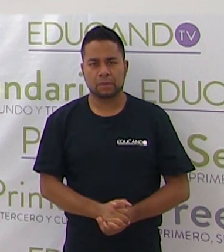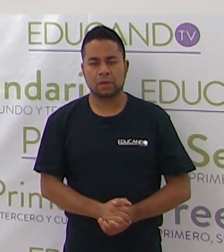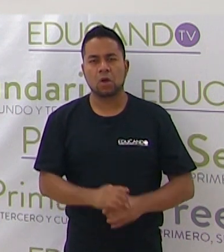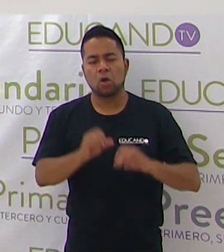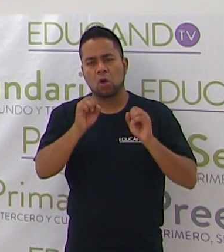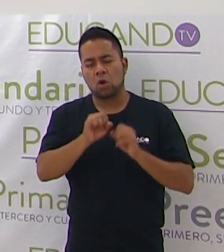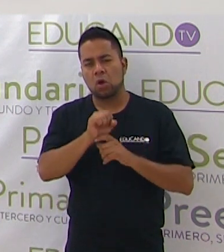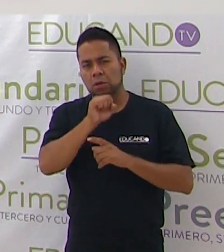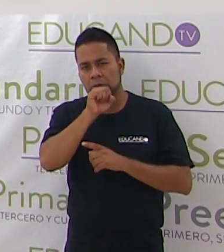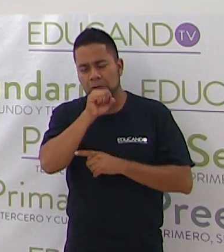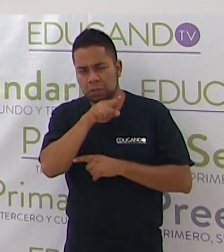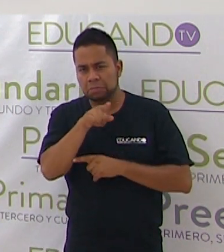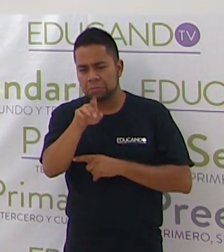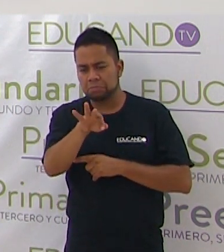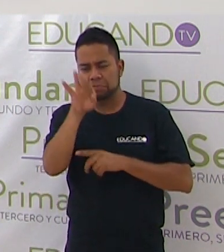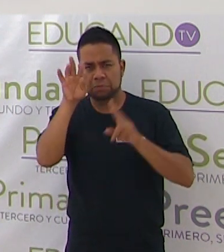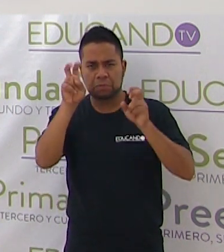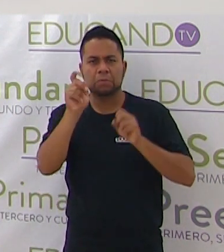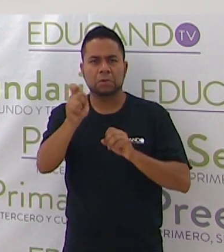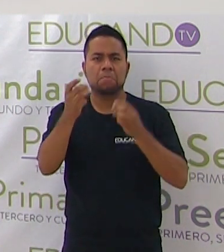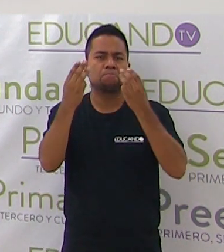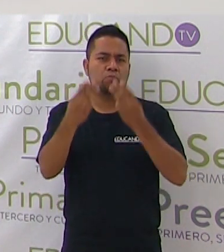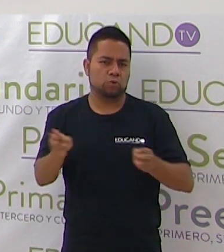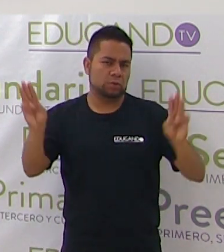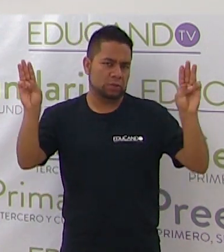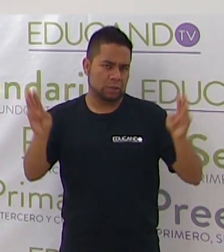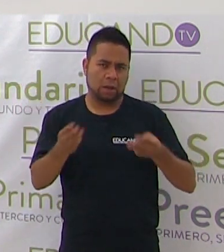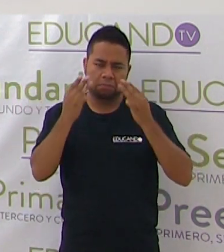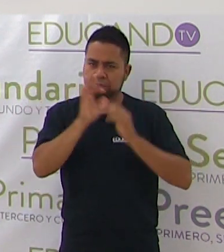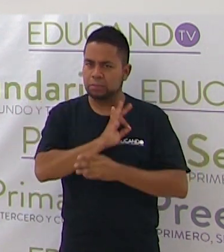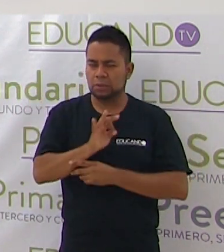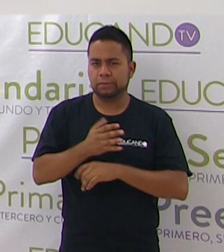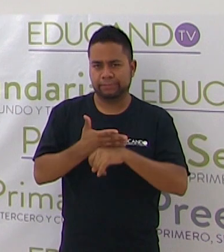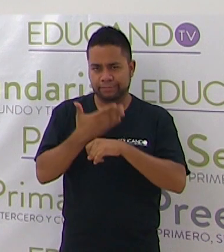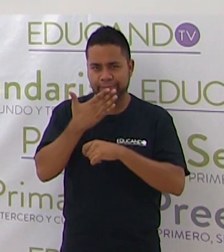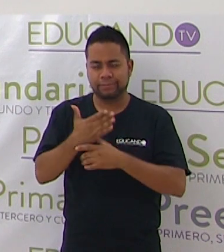o puedes elegir la música. Muy bien.